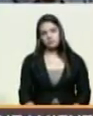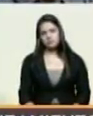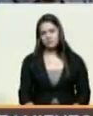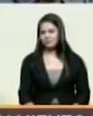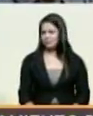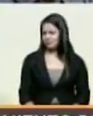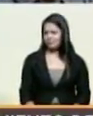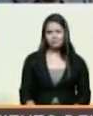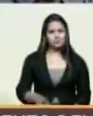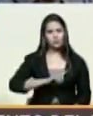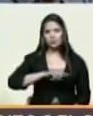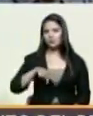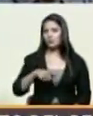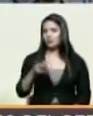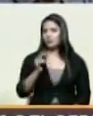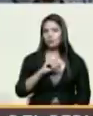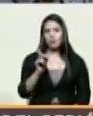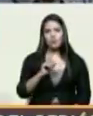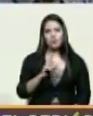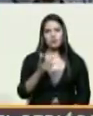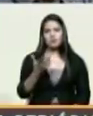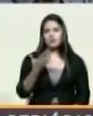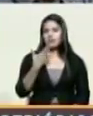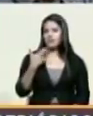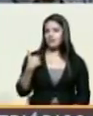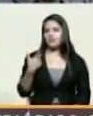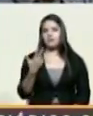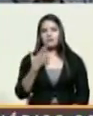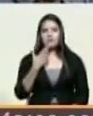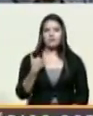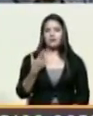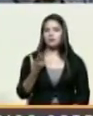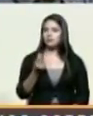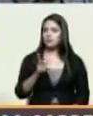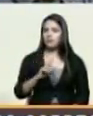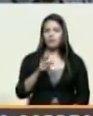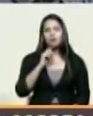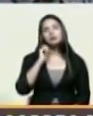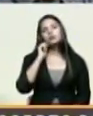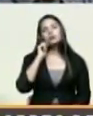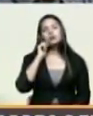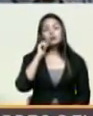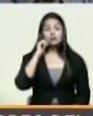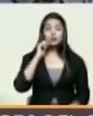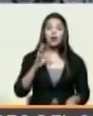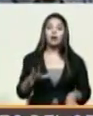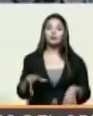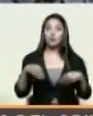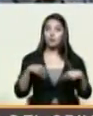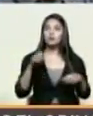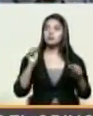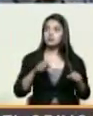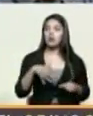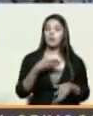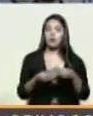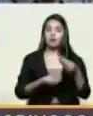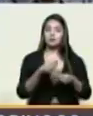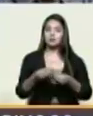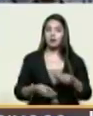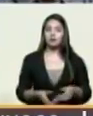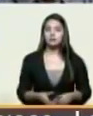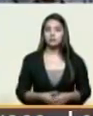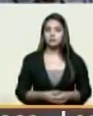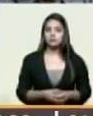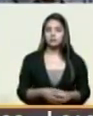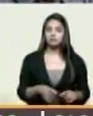No seamos nosotros tan soberbios de asumir que es posible hacer eso.